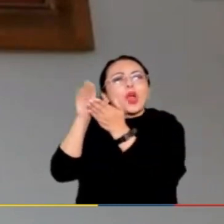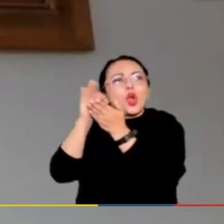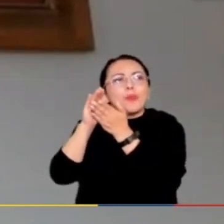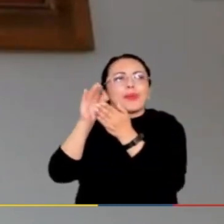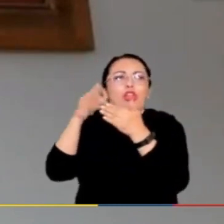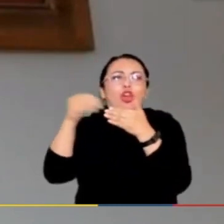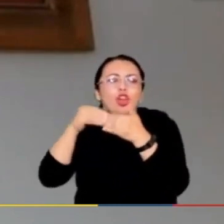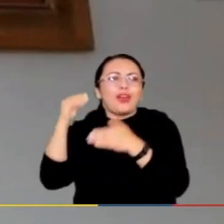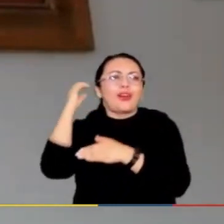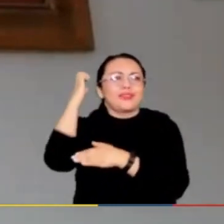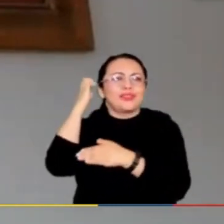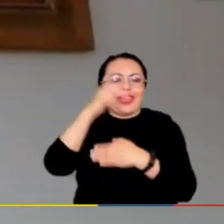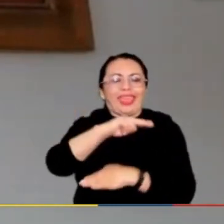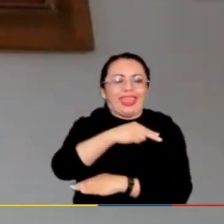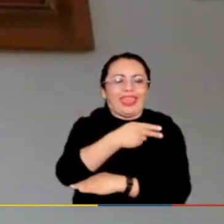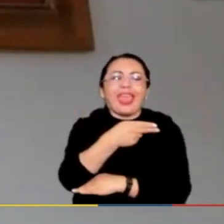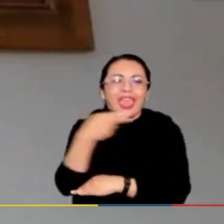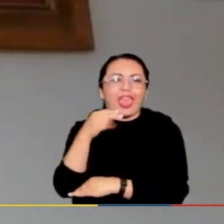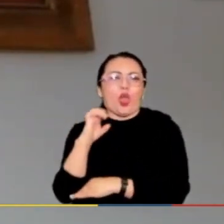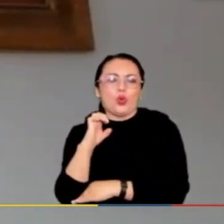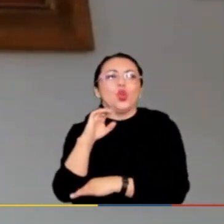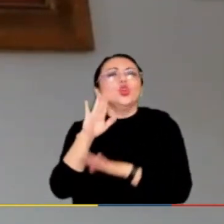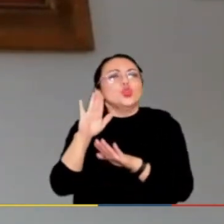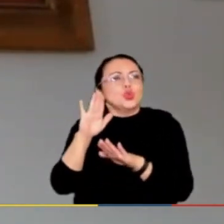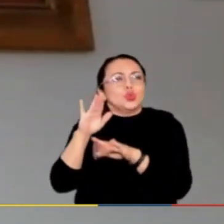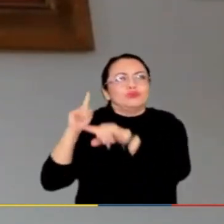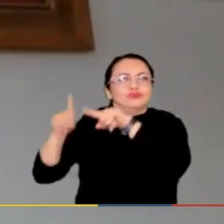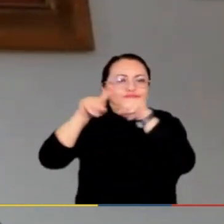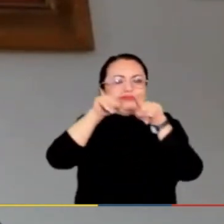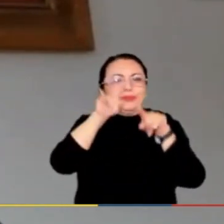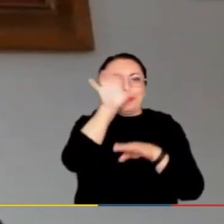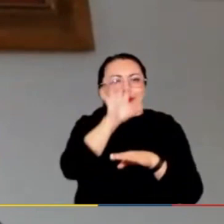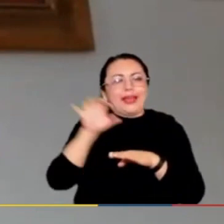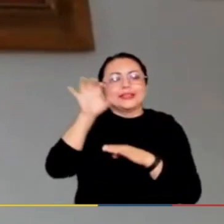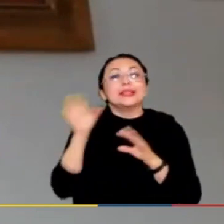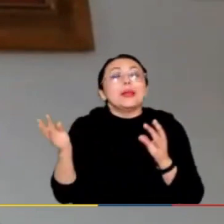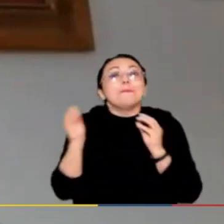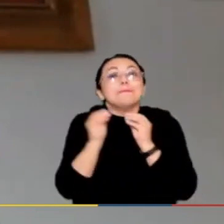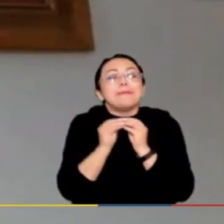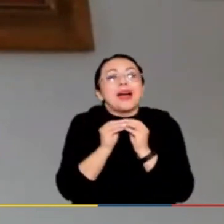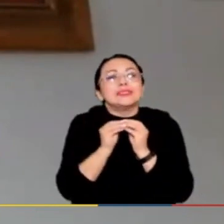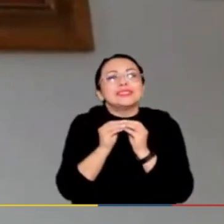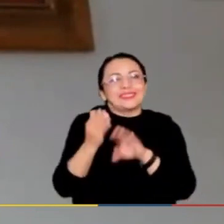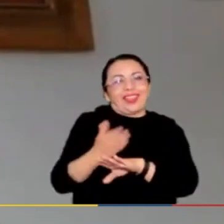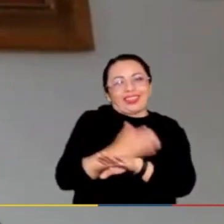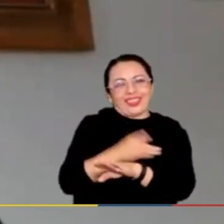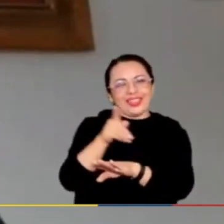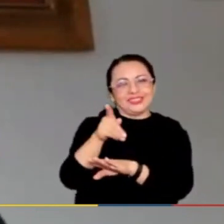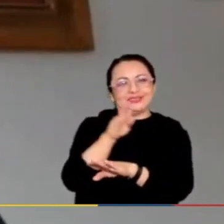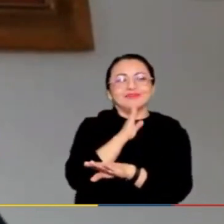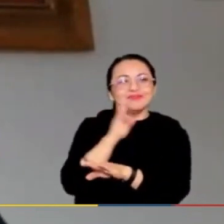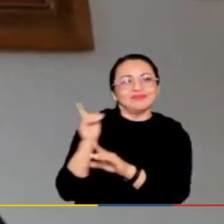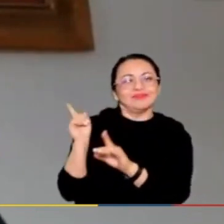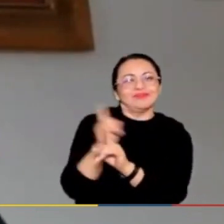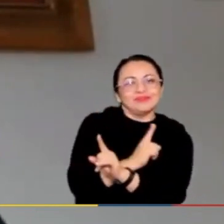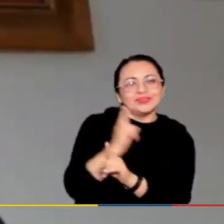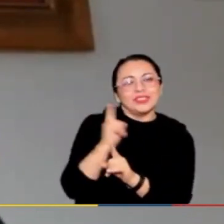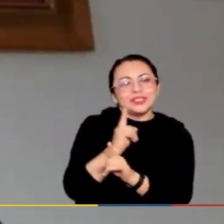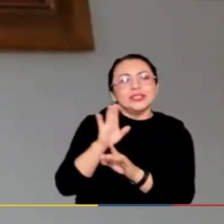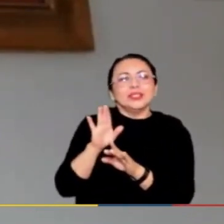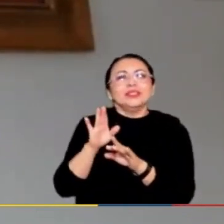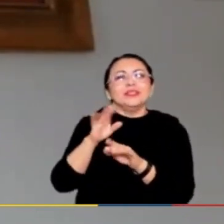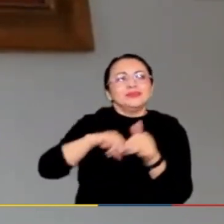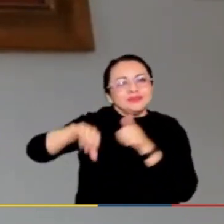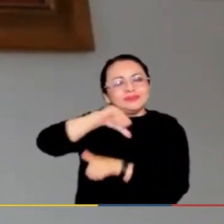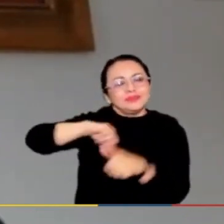una breve introducción al tema y luego darle paso a nuestros panelistas, este caso